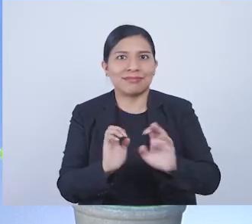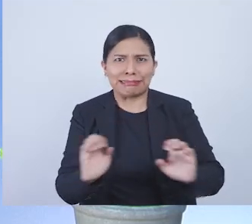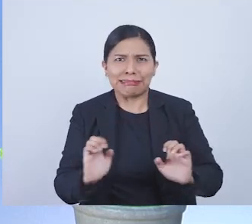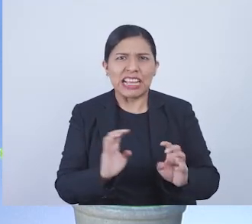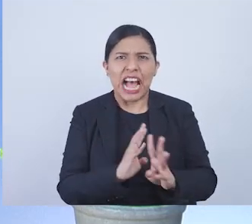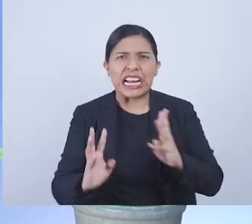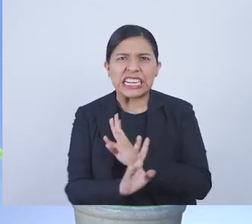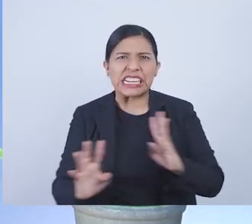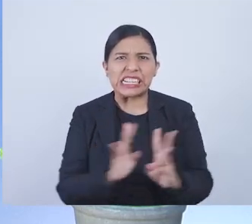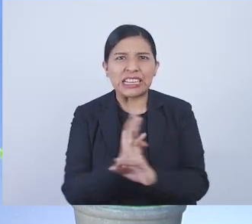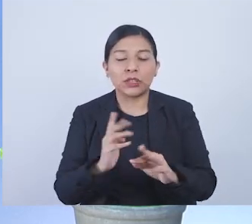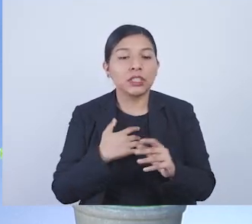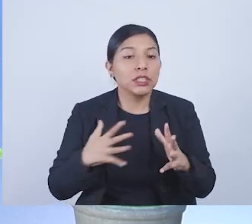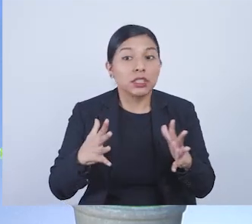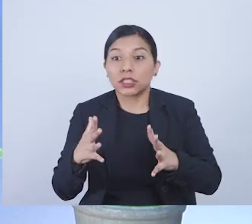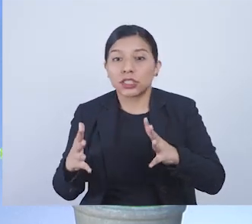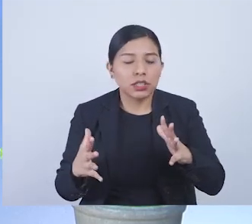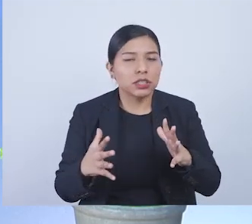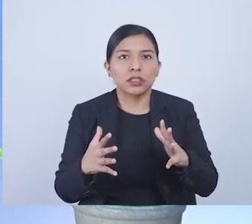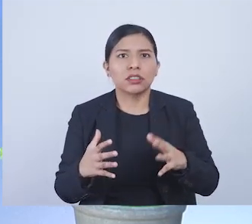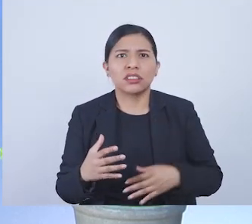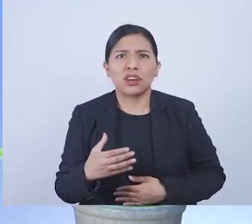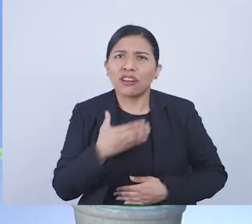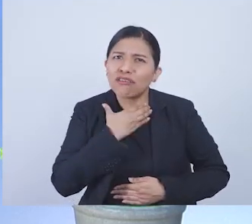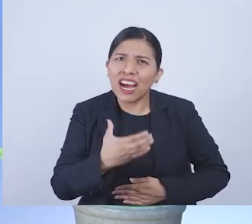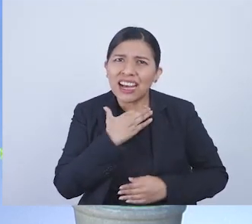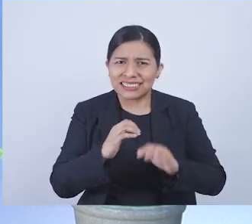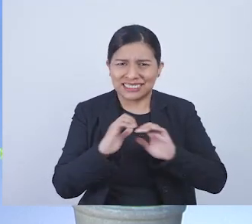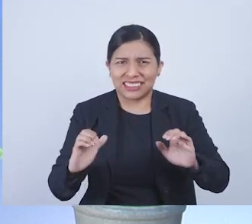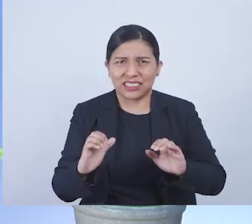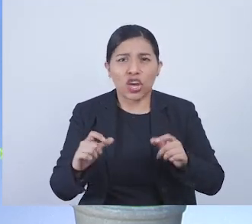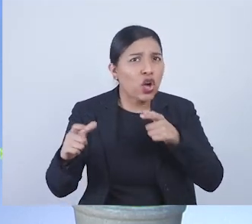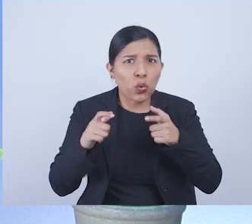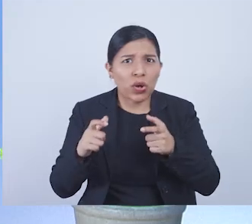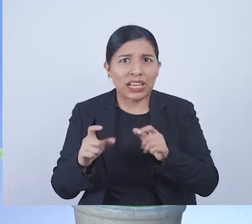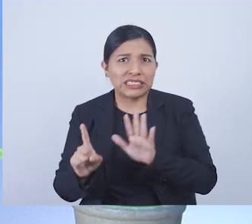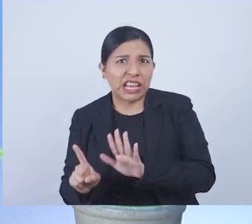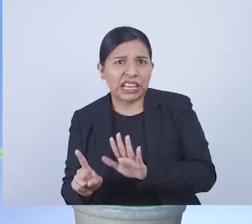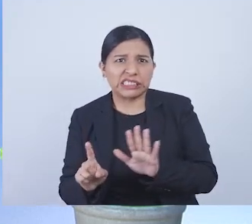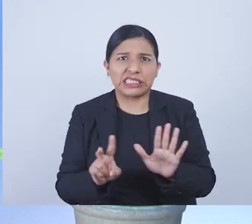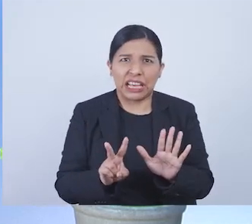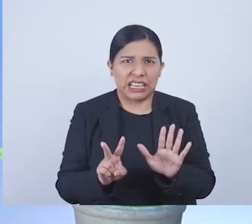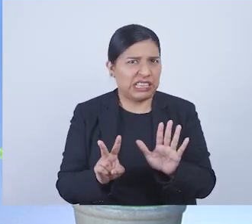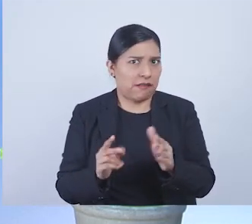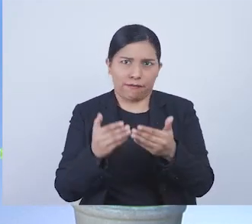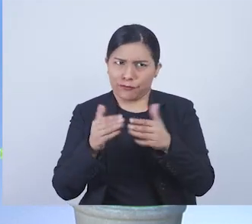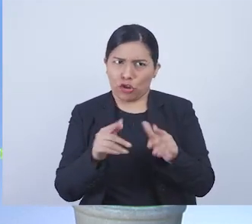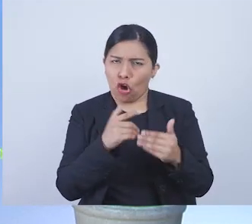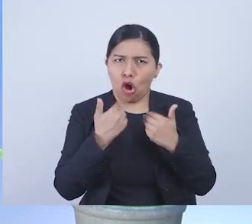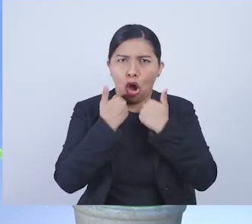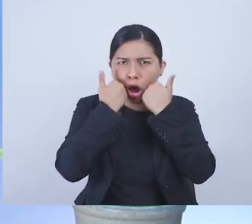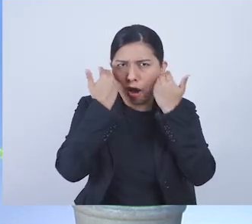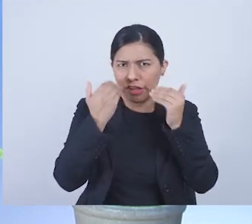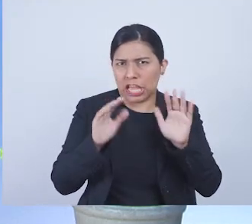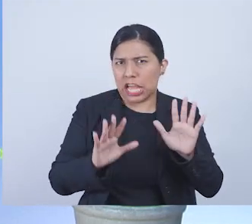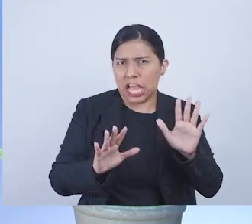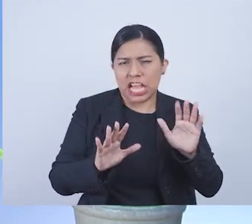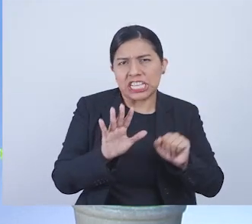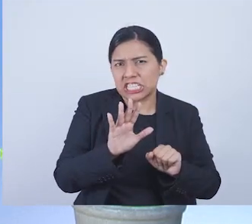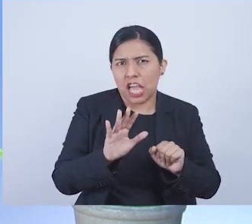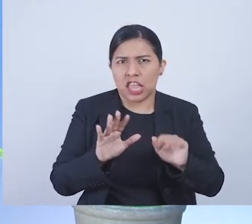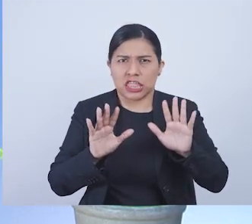Porque las niñas, el niño de 6, 7 años es muy diferente a un joven de 15, 16